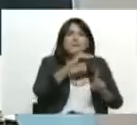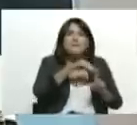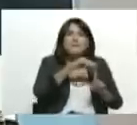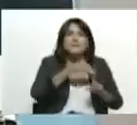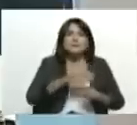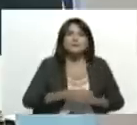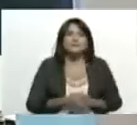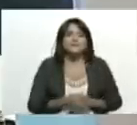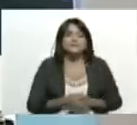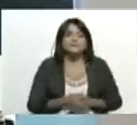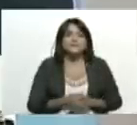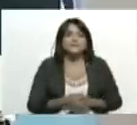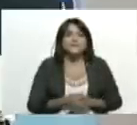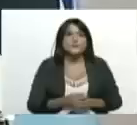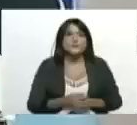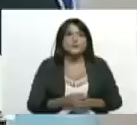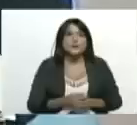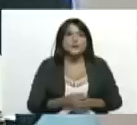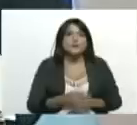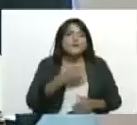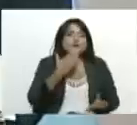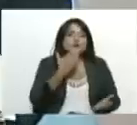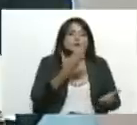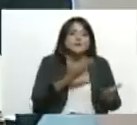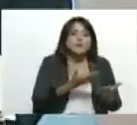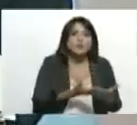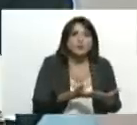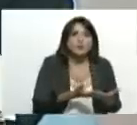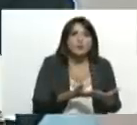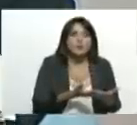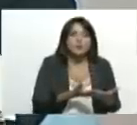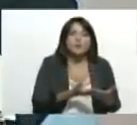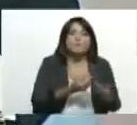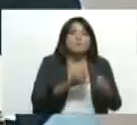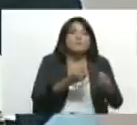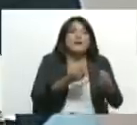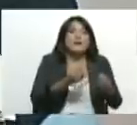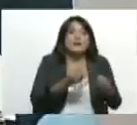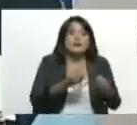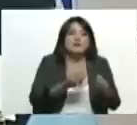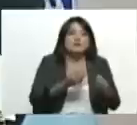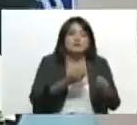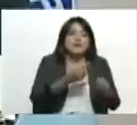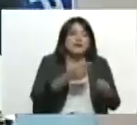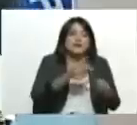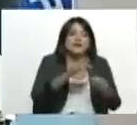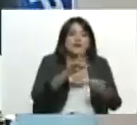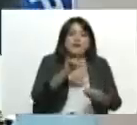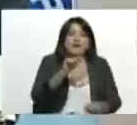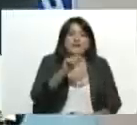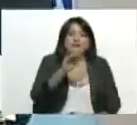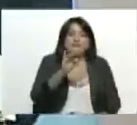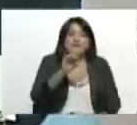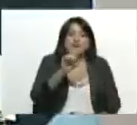la ratificaciones de solicitud de extradición que hemos hecho concretamente